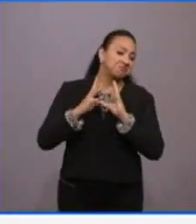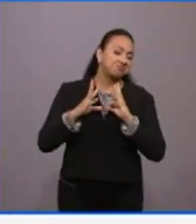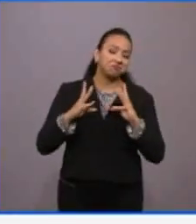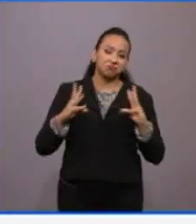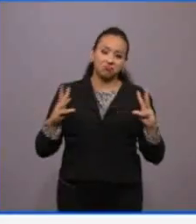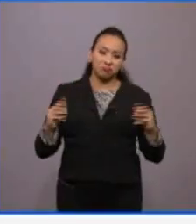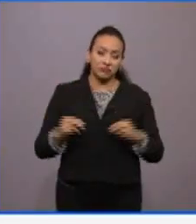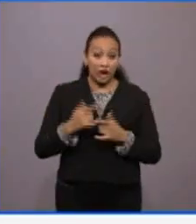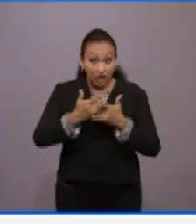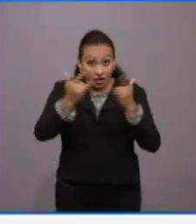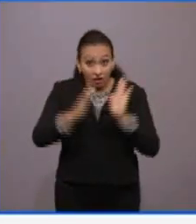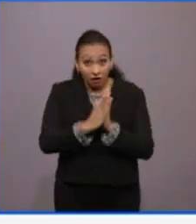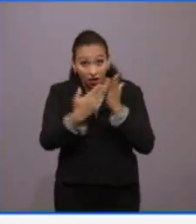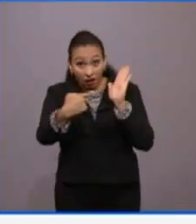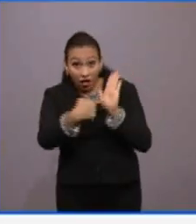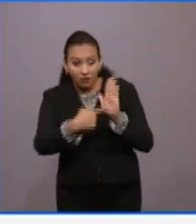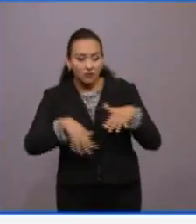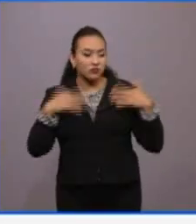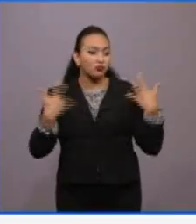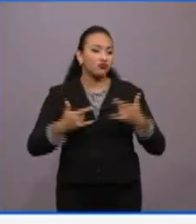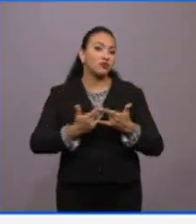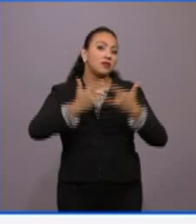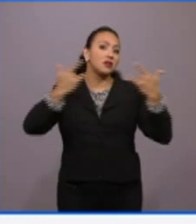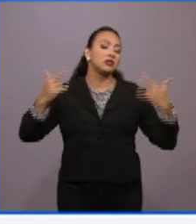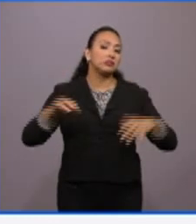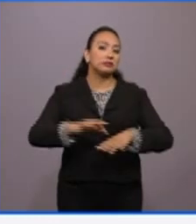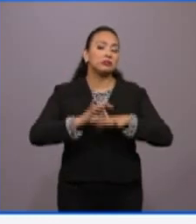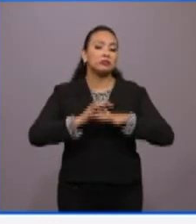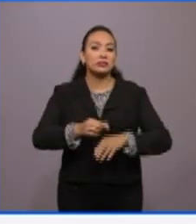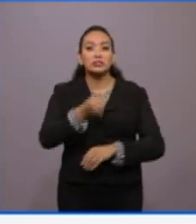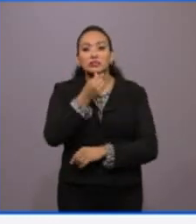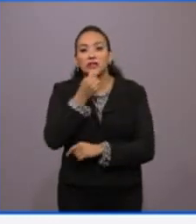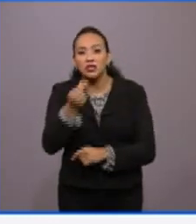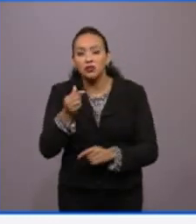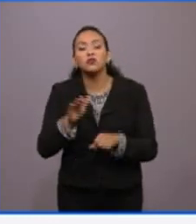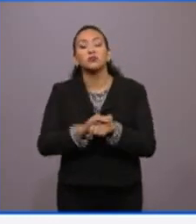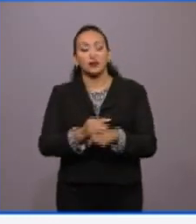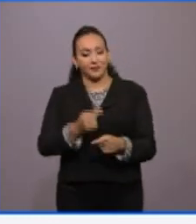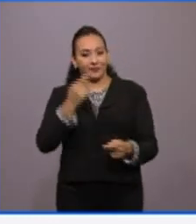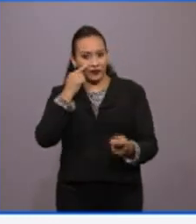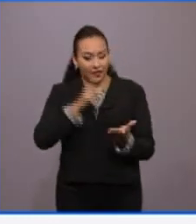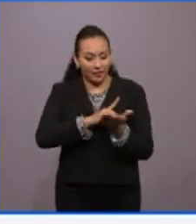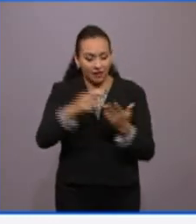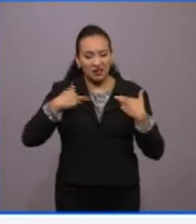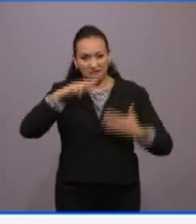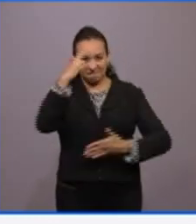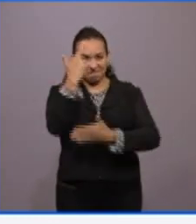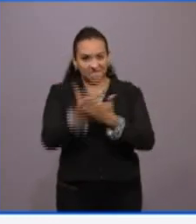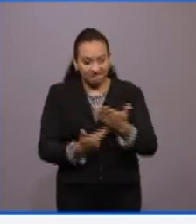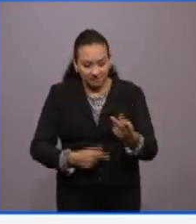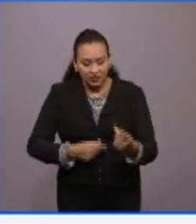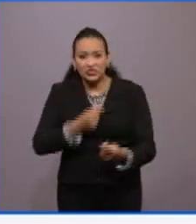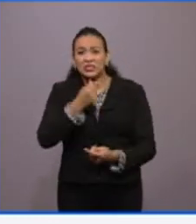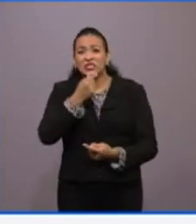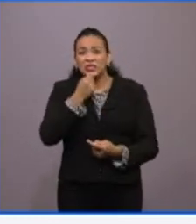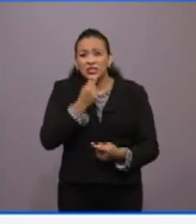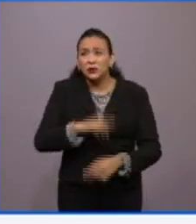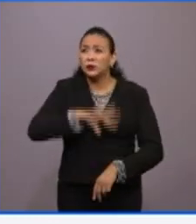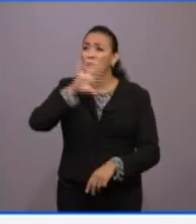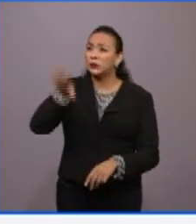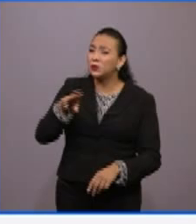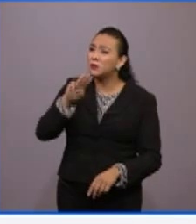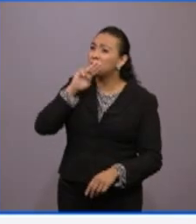relatos conmovedores, Hormigas y Gigantes visibiliza las violaciones a los derechos humanos y reafirma el compromiso con la verdad,